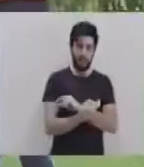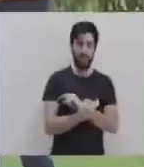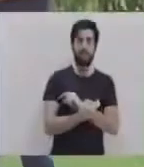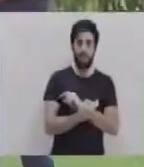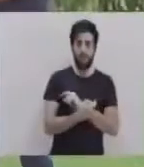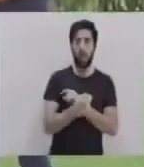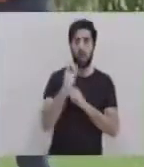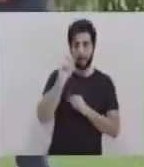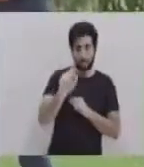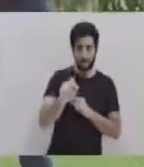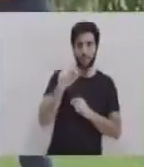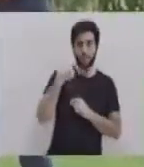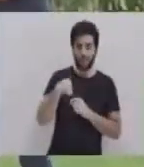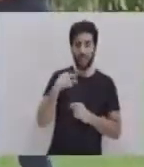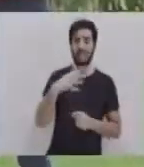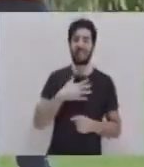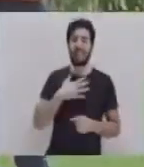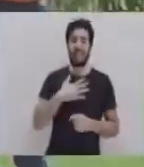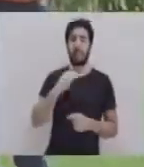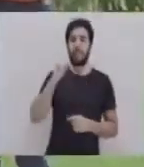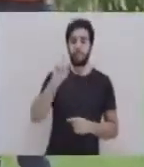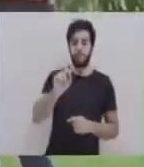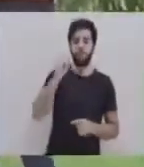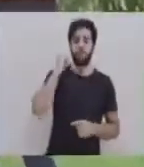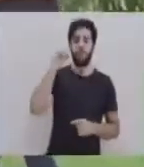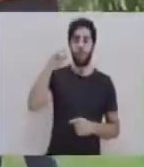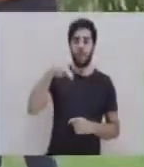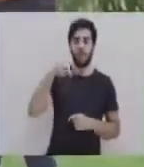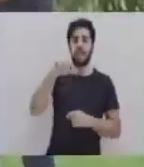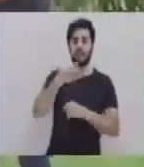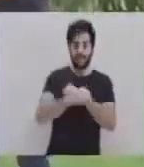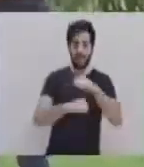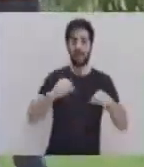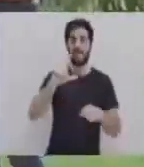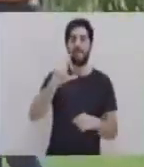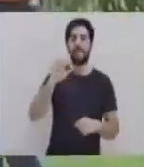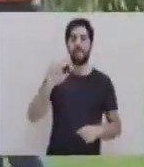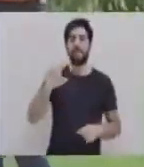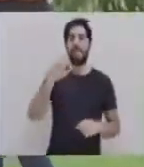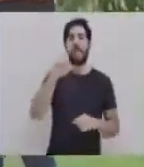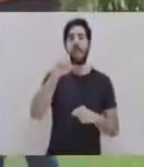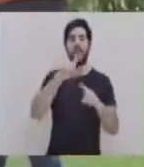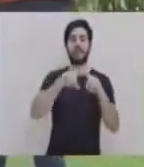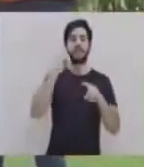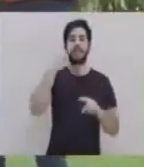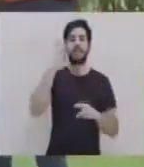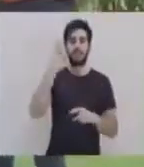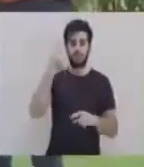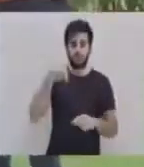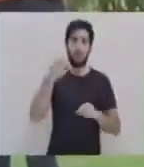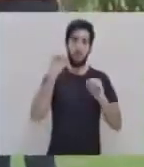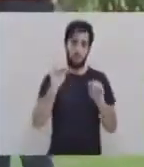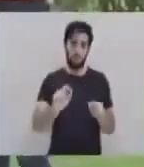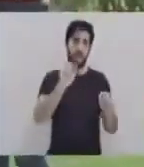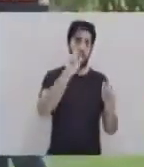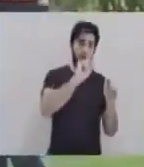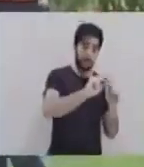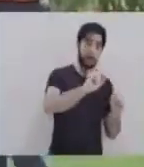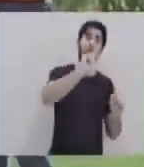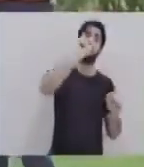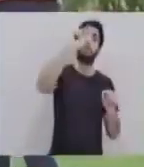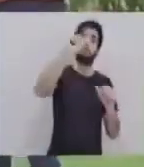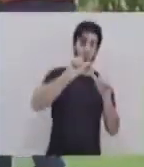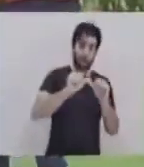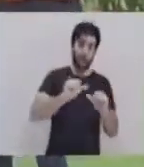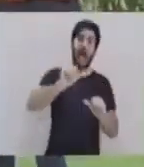también que es como o el punto más alto o el punto más bajo. Exactamente. Muy bien, Claudia. Sabiendo esto y tomando como